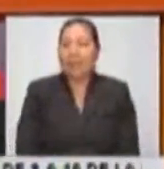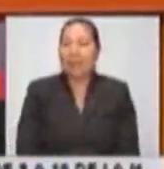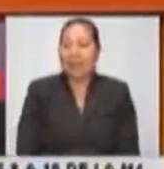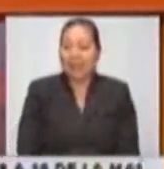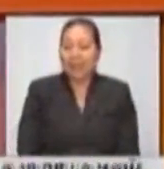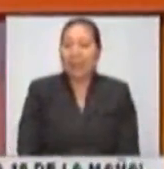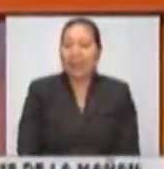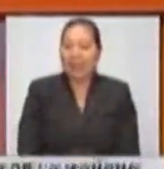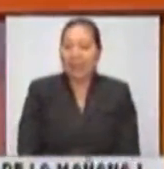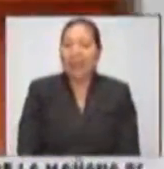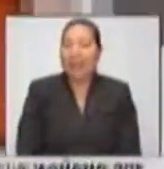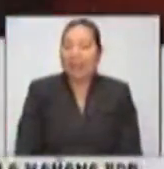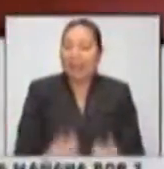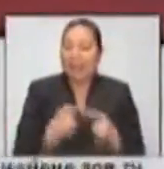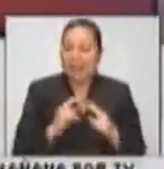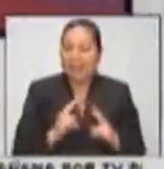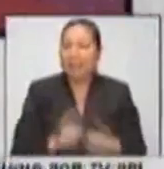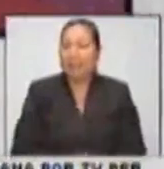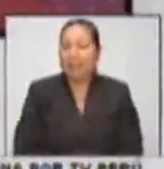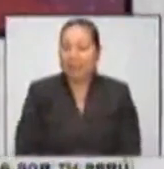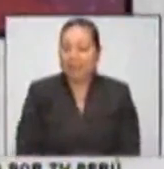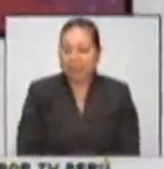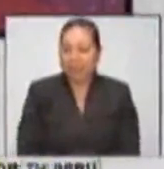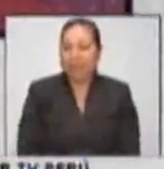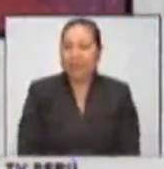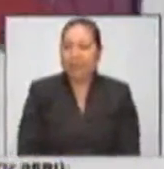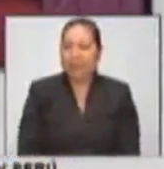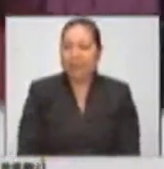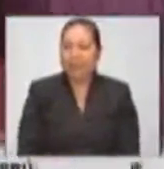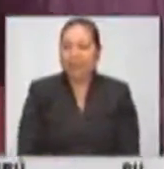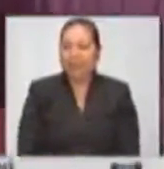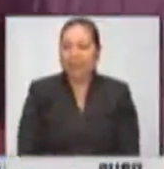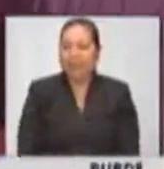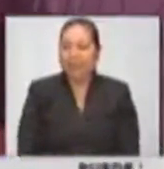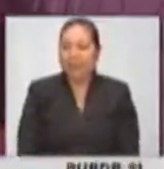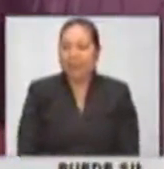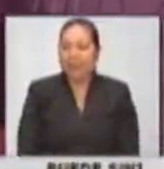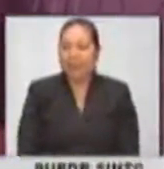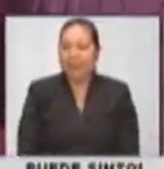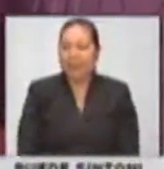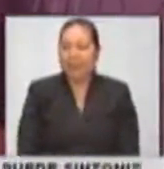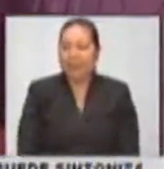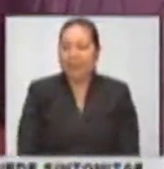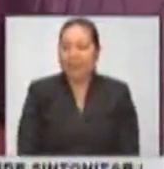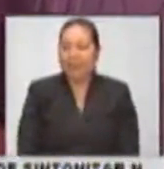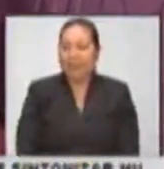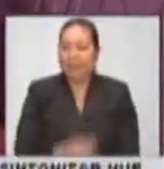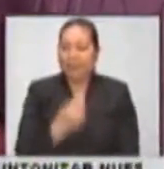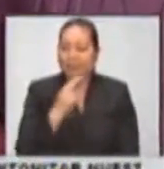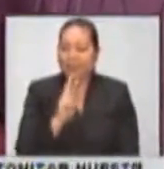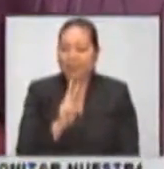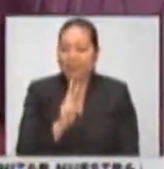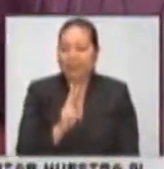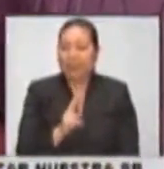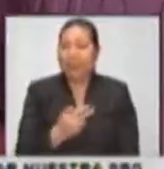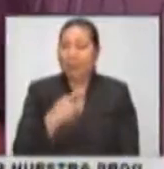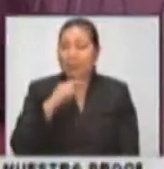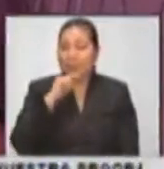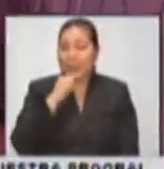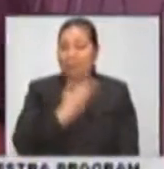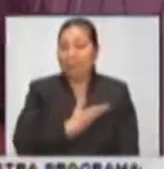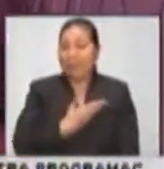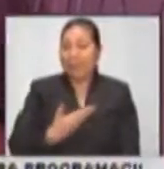tiene actividades. Así es. Adelante, por favor. Entender cosas como el cambio climático y nuestras realidades. O sea, nos va a afectar